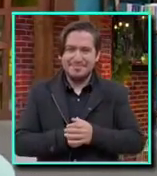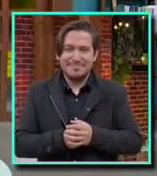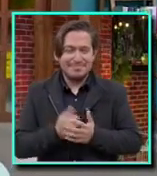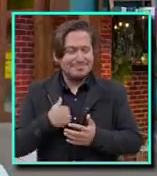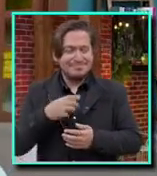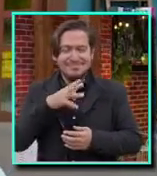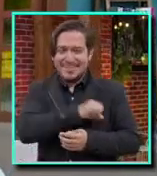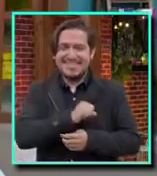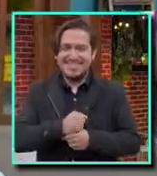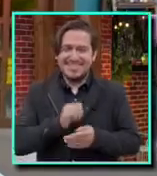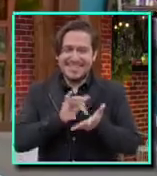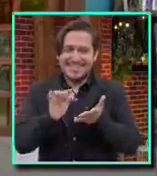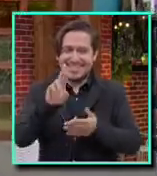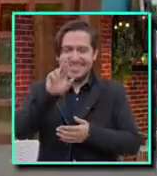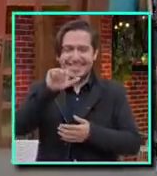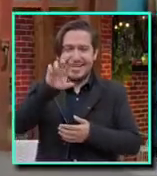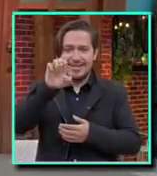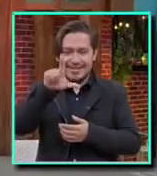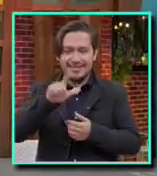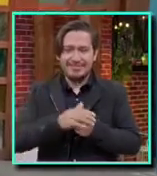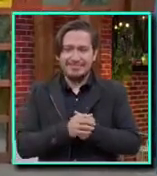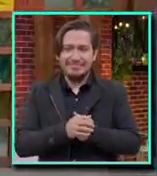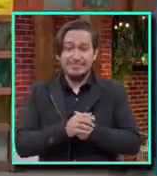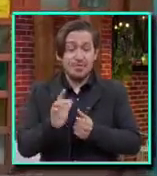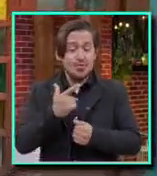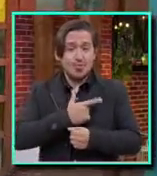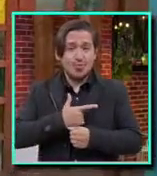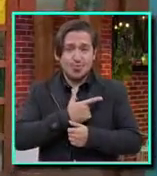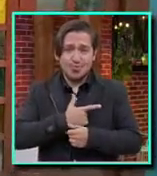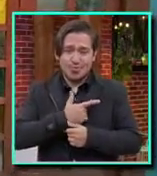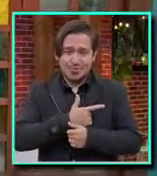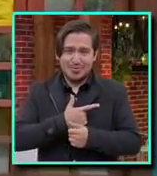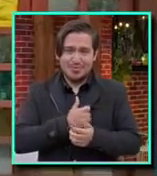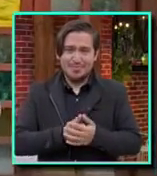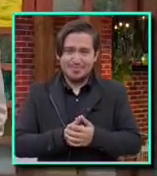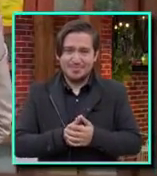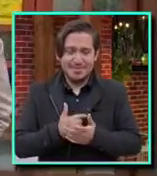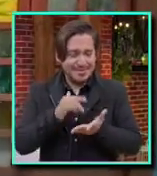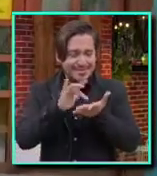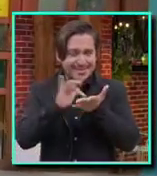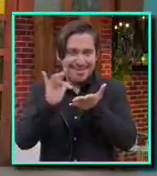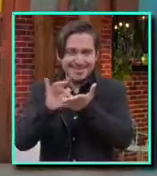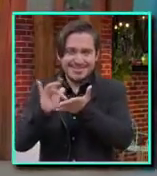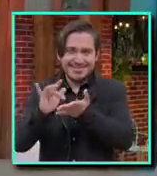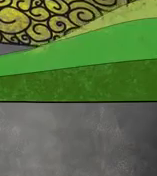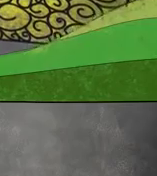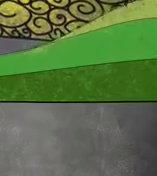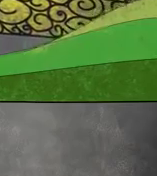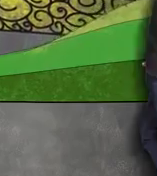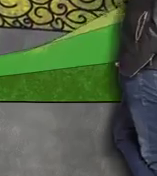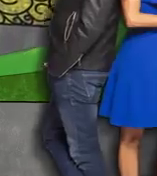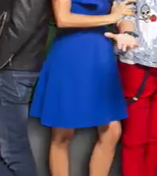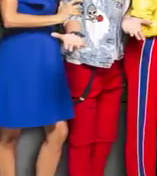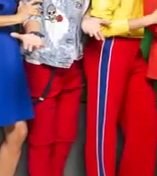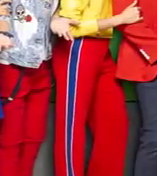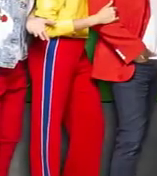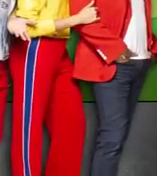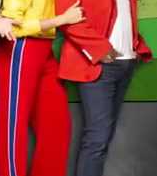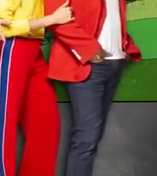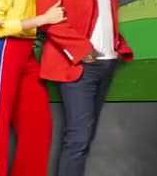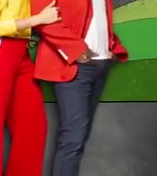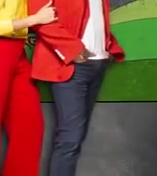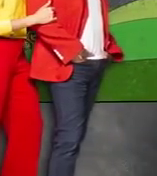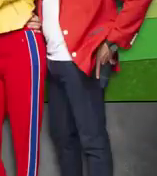Gracias, Raquel, como siempre. Un placer tenerte. Muchas gracias a todos por seguirnos escuchando. Sale el sol,